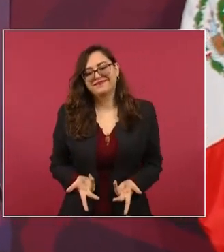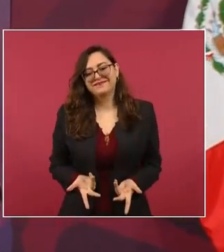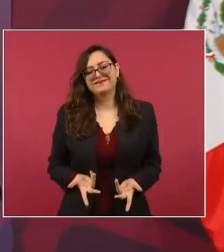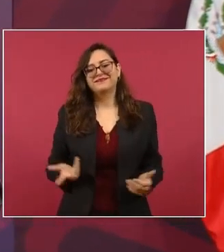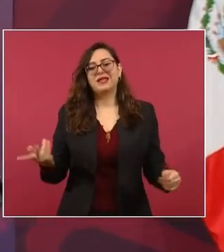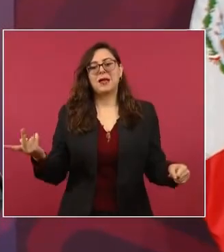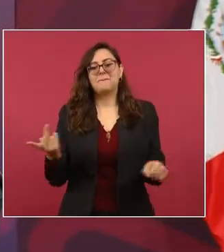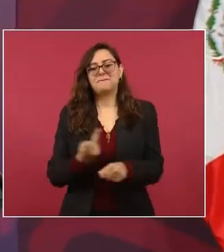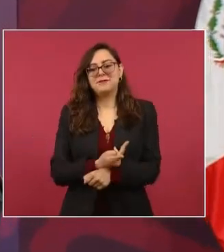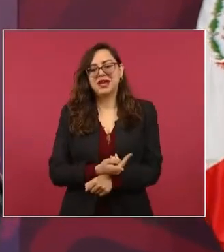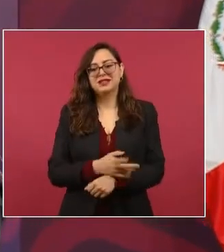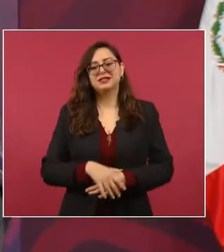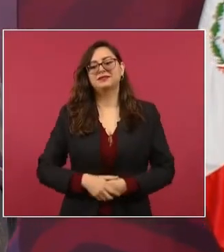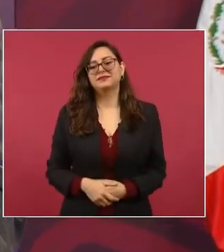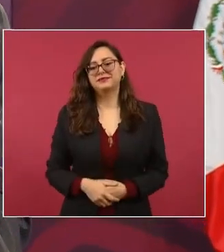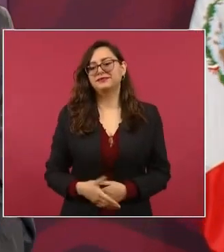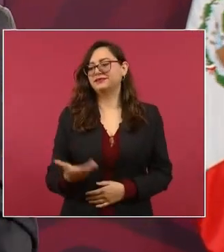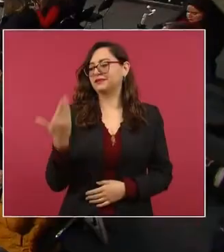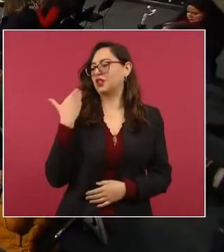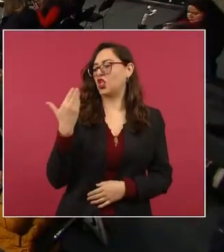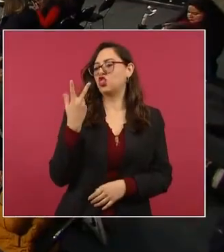estaban comprando equipos buenos